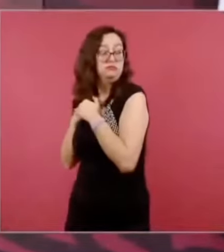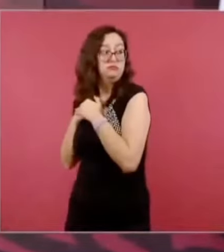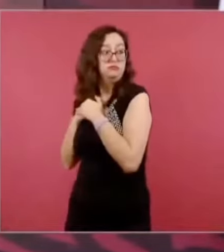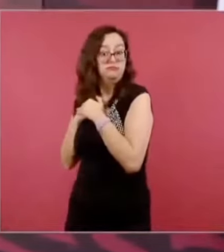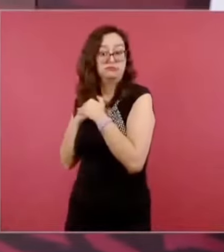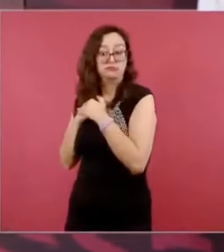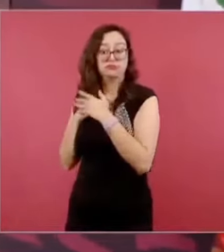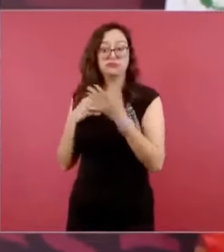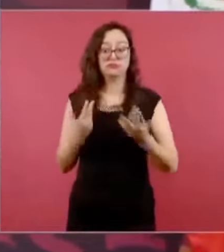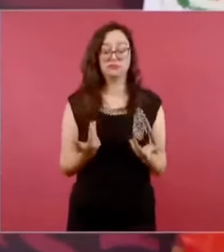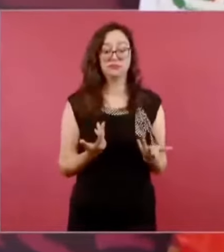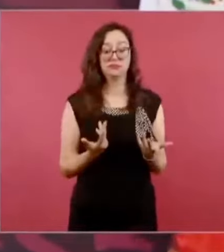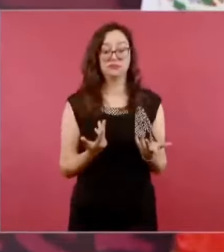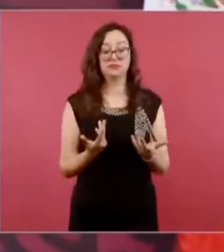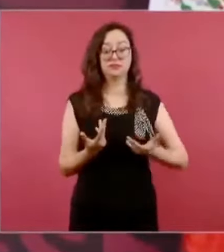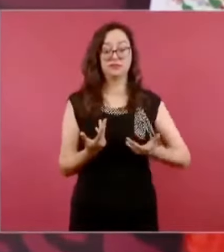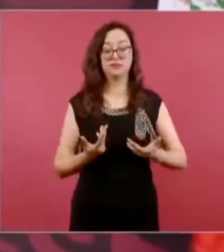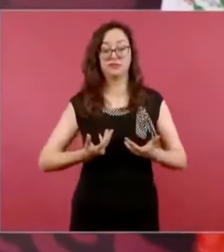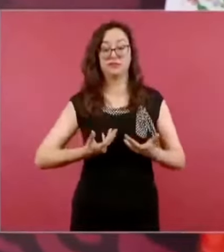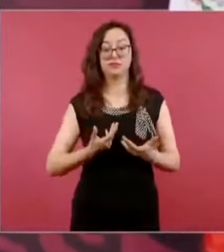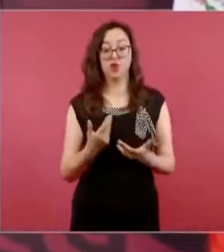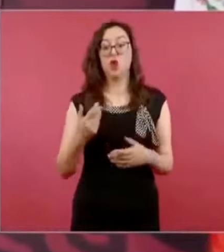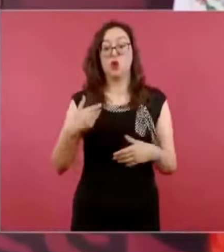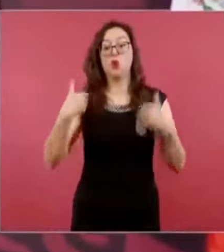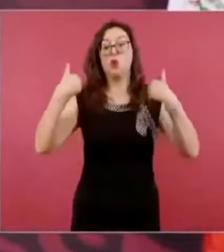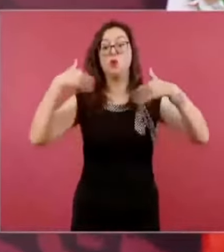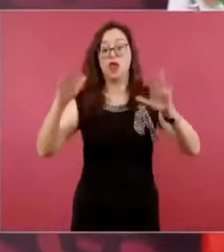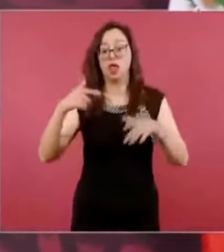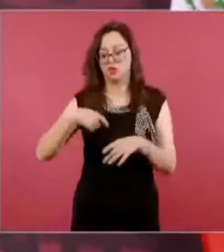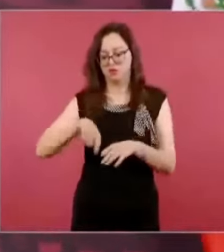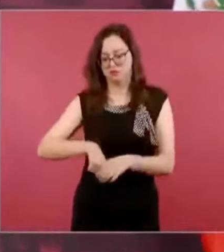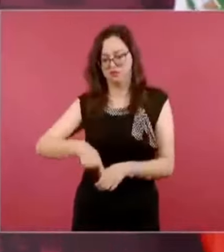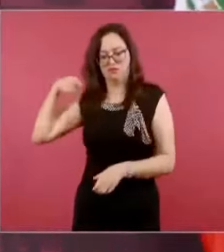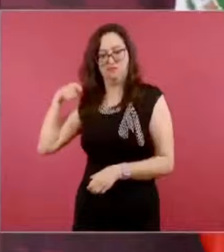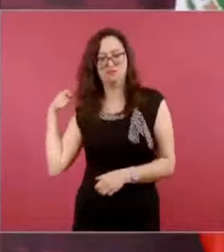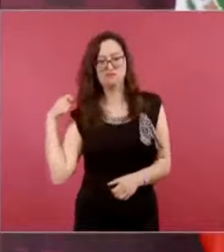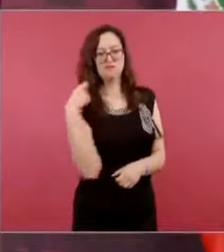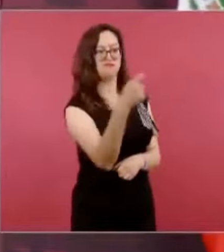No me dio tiempo, pero si no saco el detente.